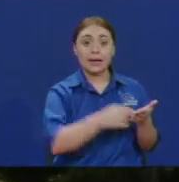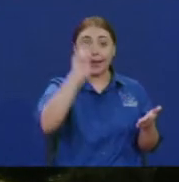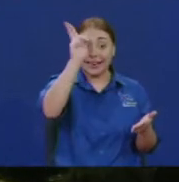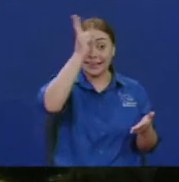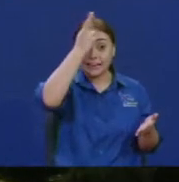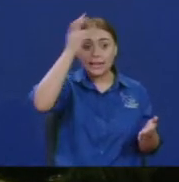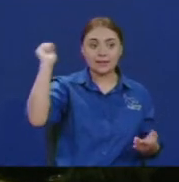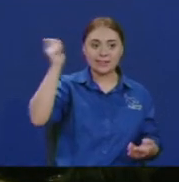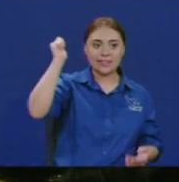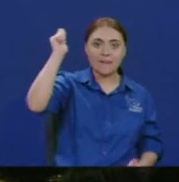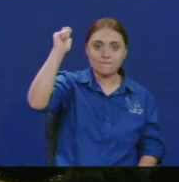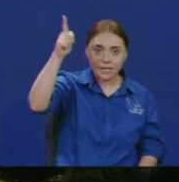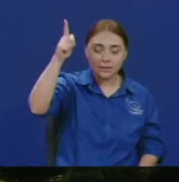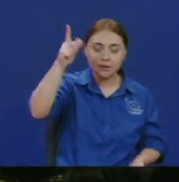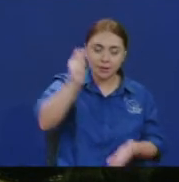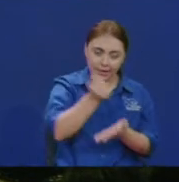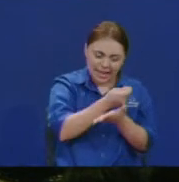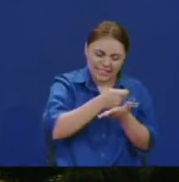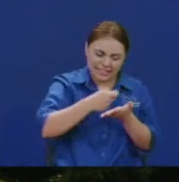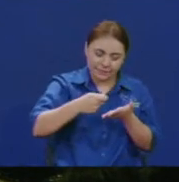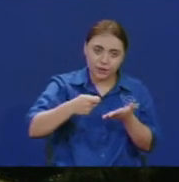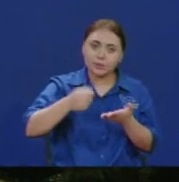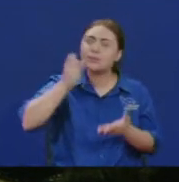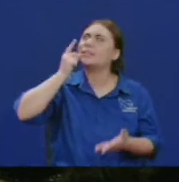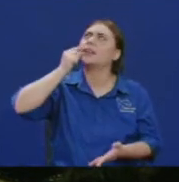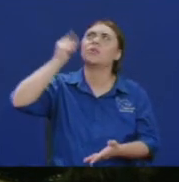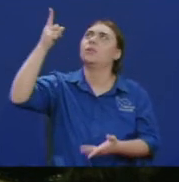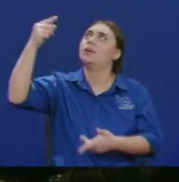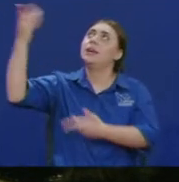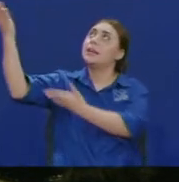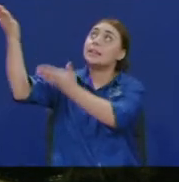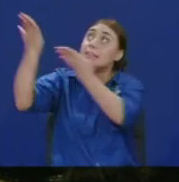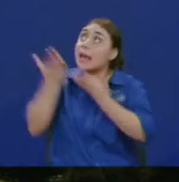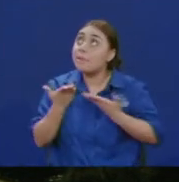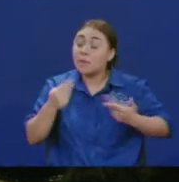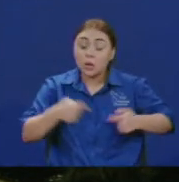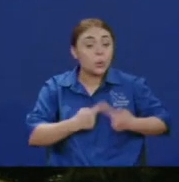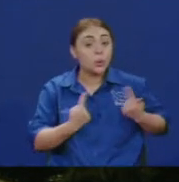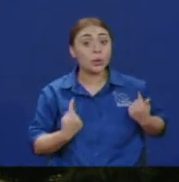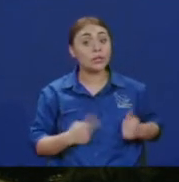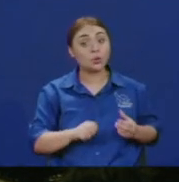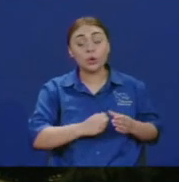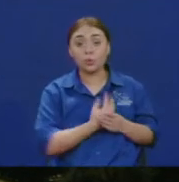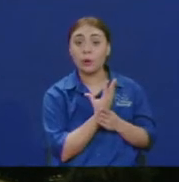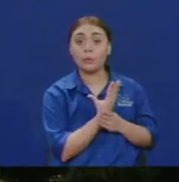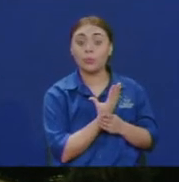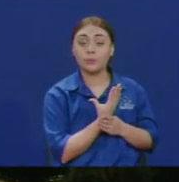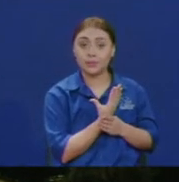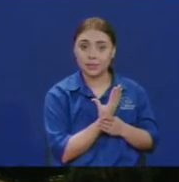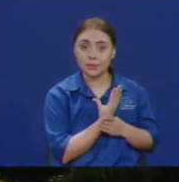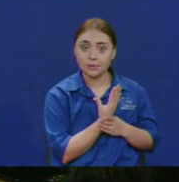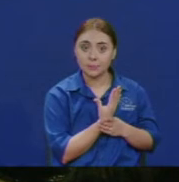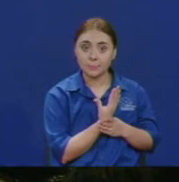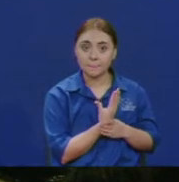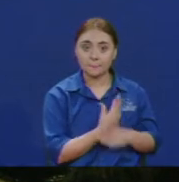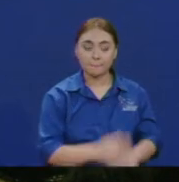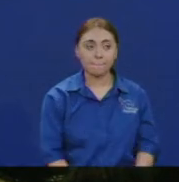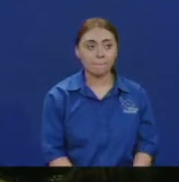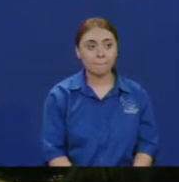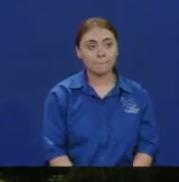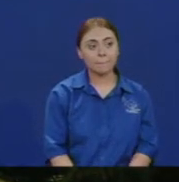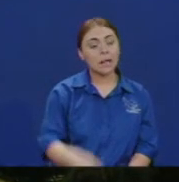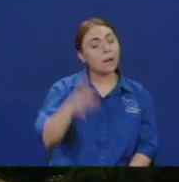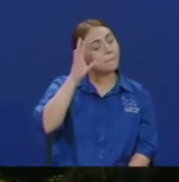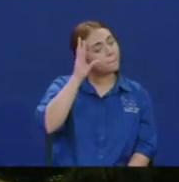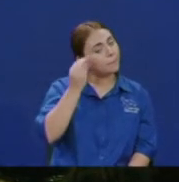¡Ay! Y después de que nos den el nuevo corazón, a guardarlo. Porque sobre todas